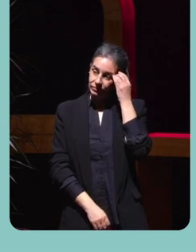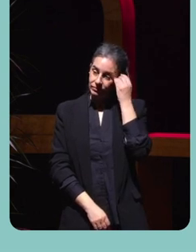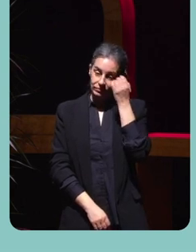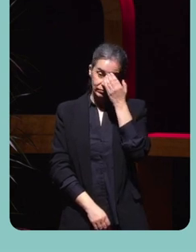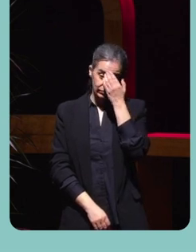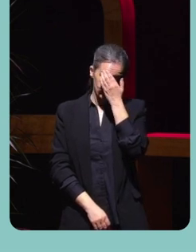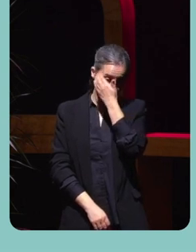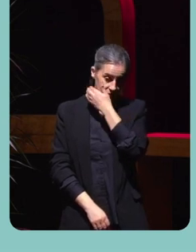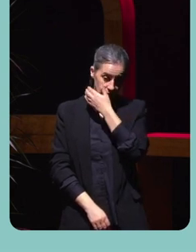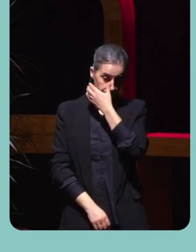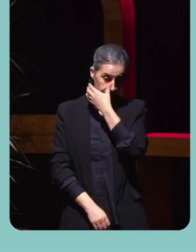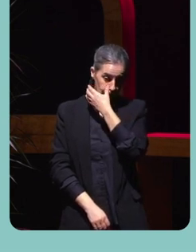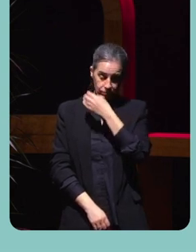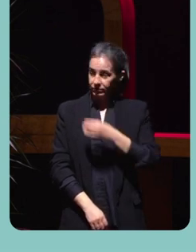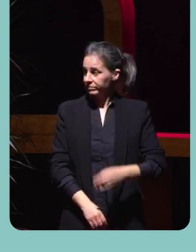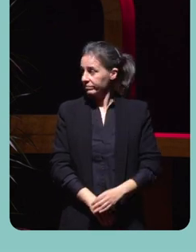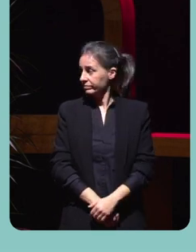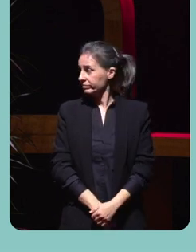Hola hola tampoco